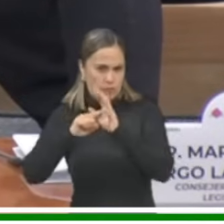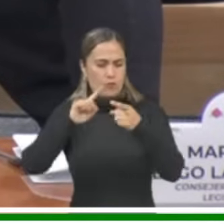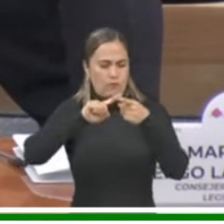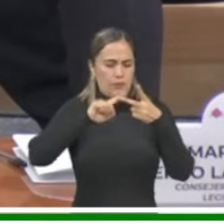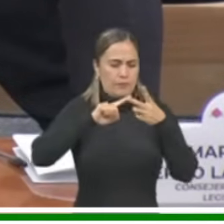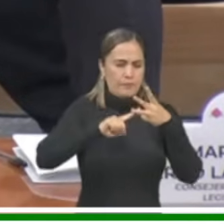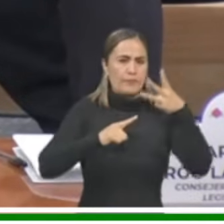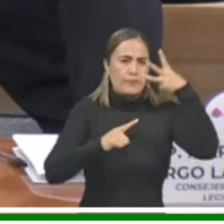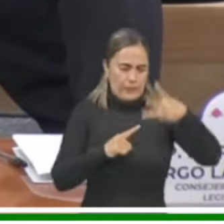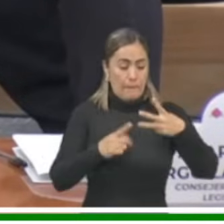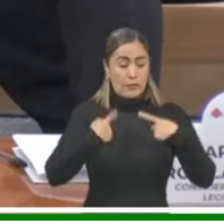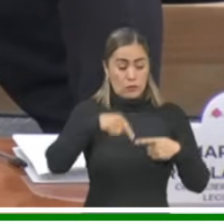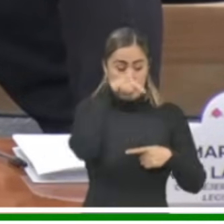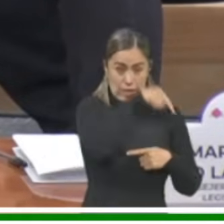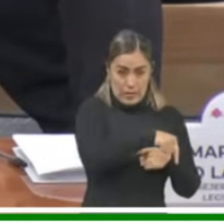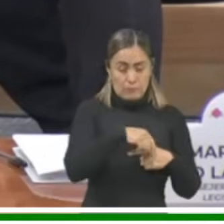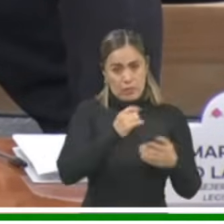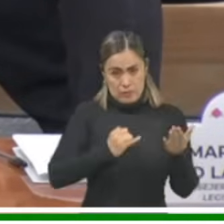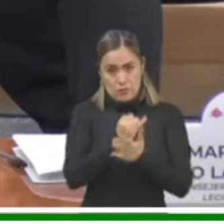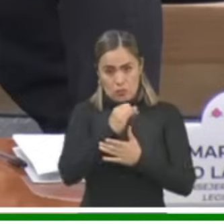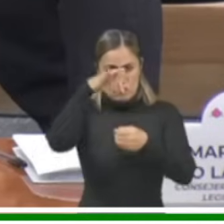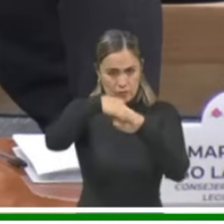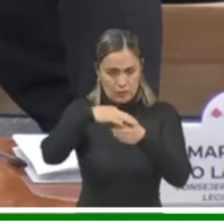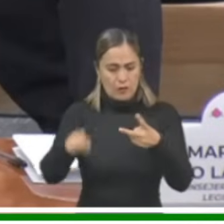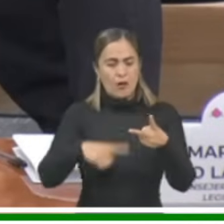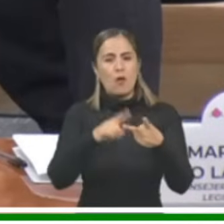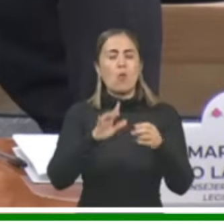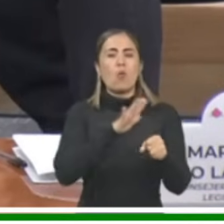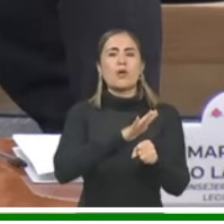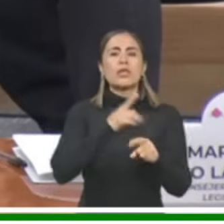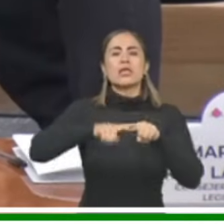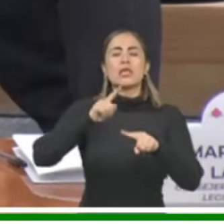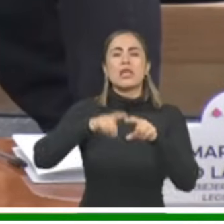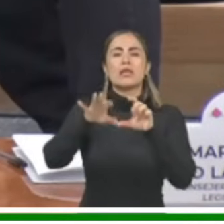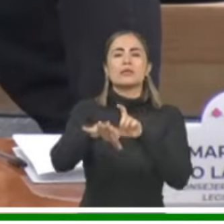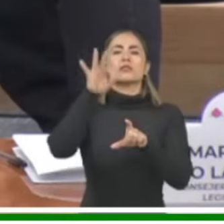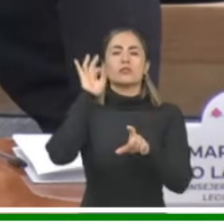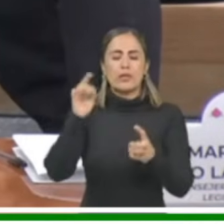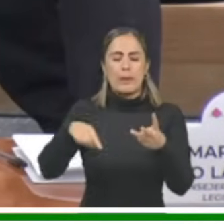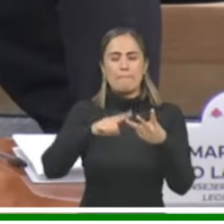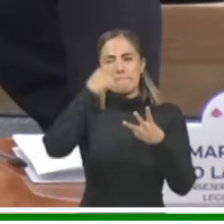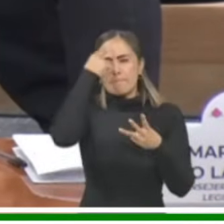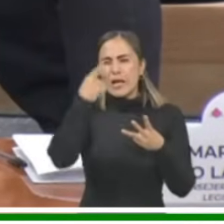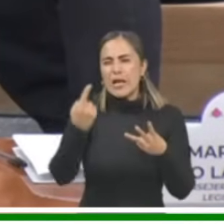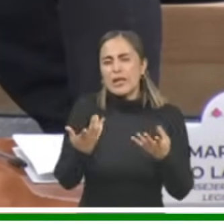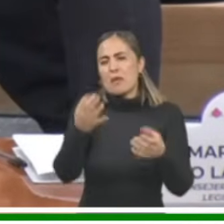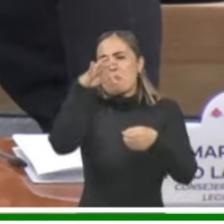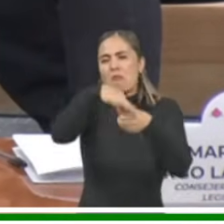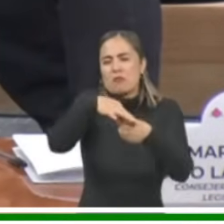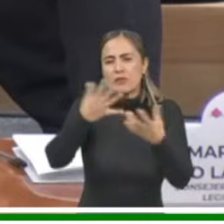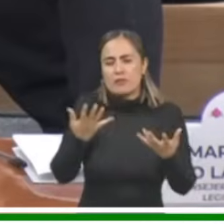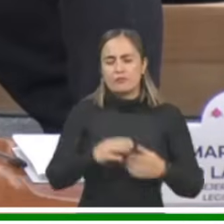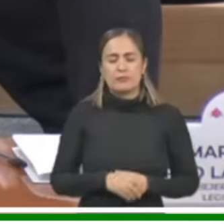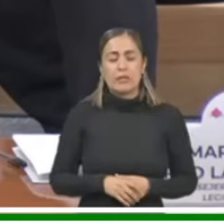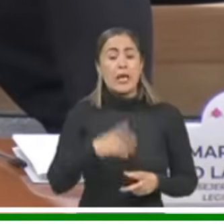sobre la participación del elector; la segunda, sobre la dirección del voto; y la tercera, sobre la motivación del voto. Advirtiendo así que las